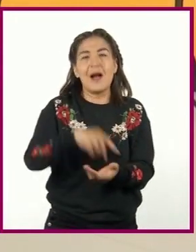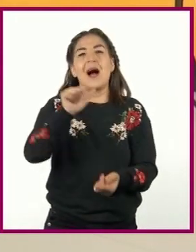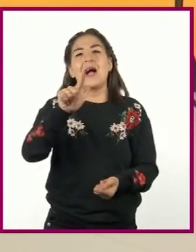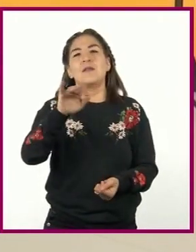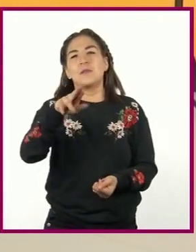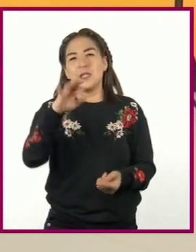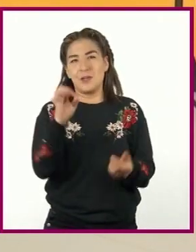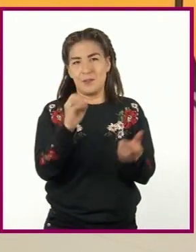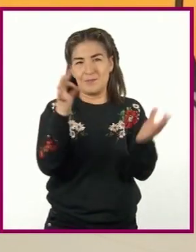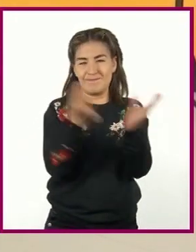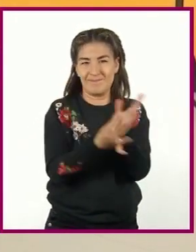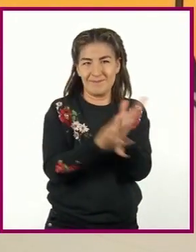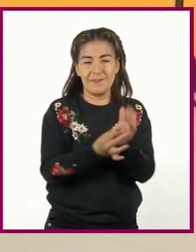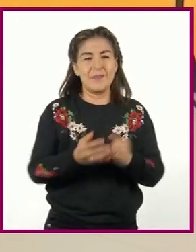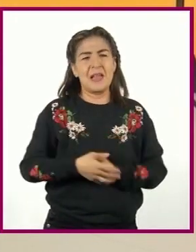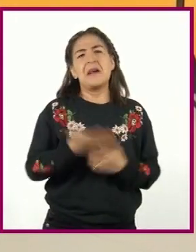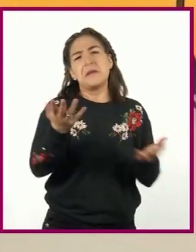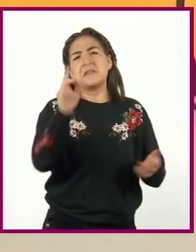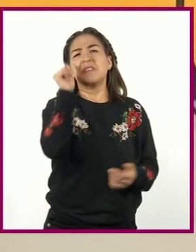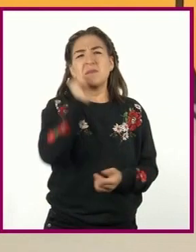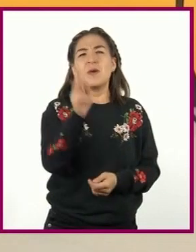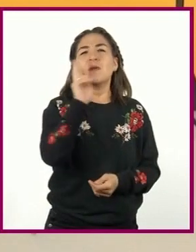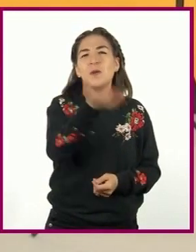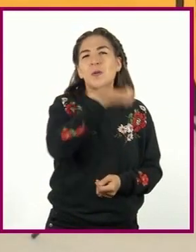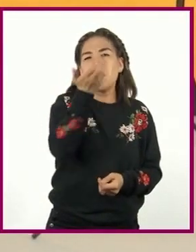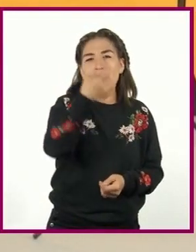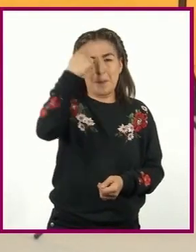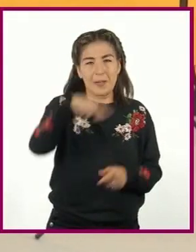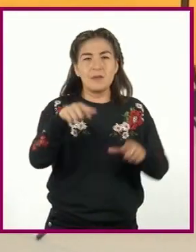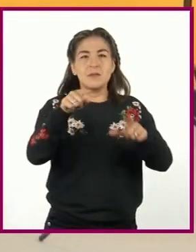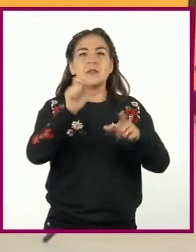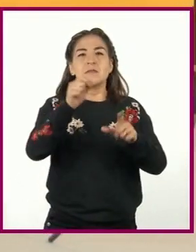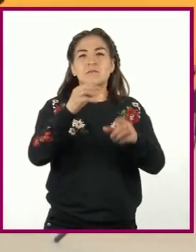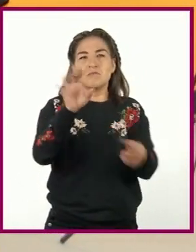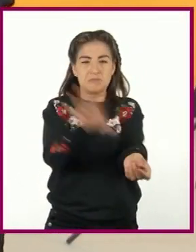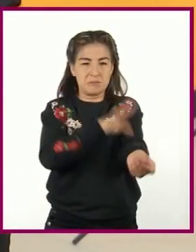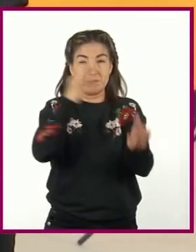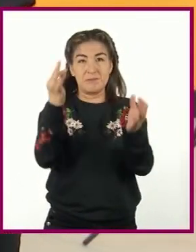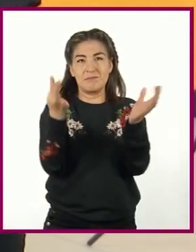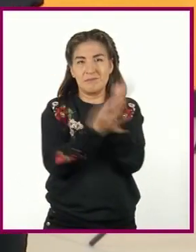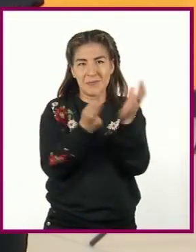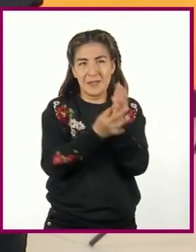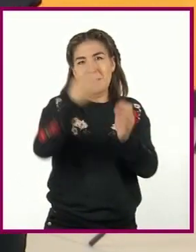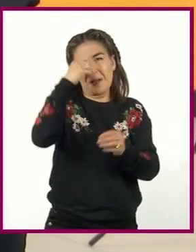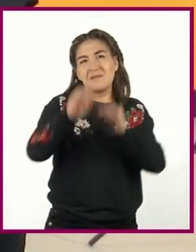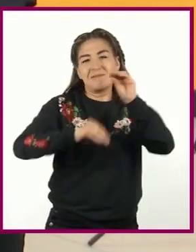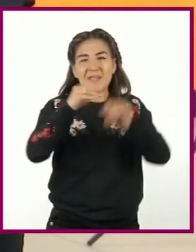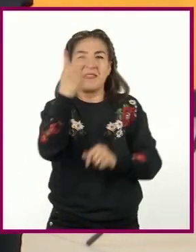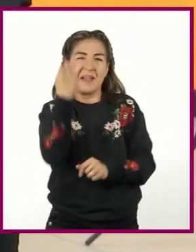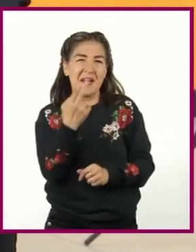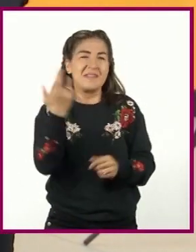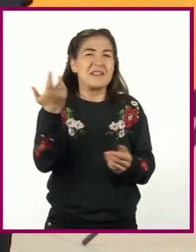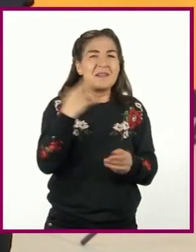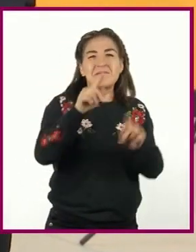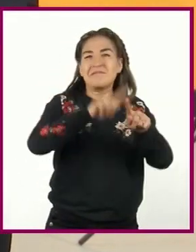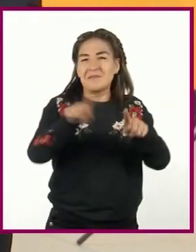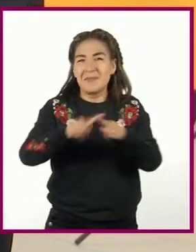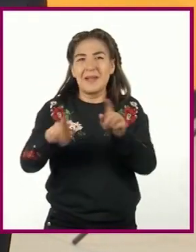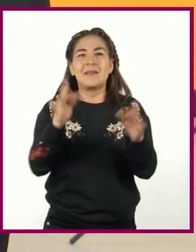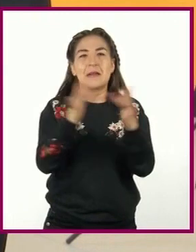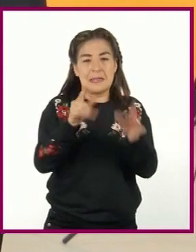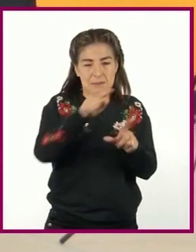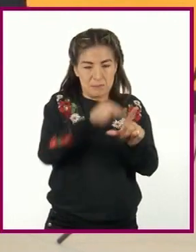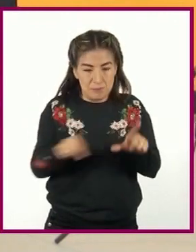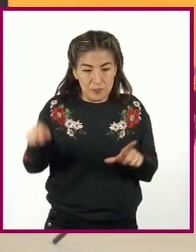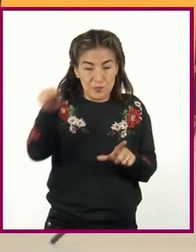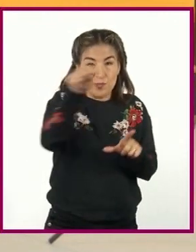aluminio, que comúnmente son utilizados para elaborar circuitos eléctricos para diversos aparatos. Si los electrones